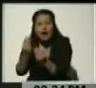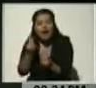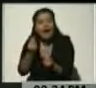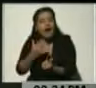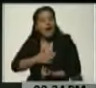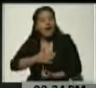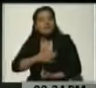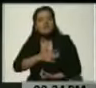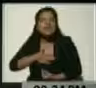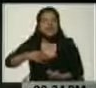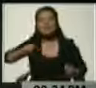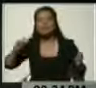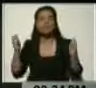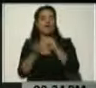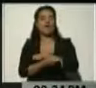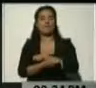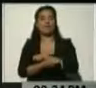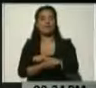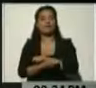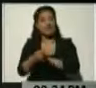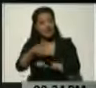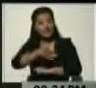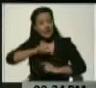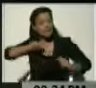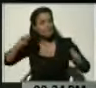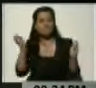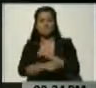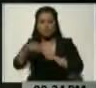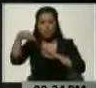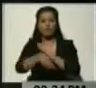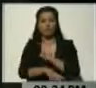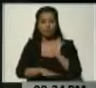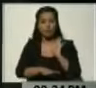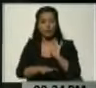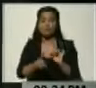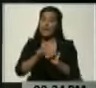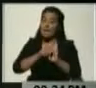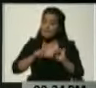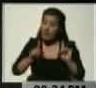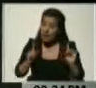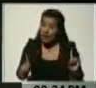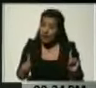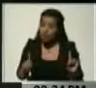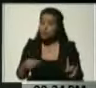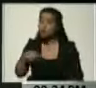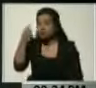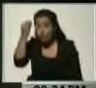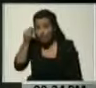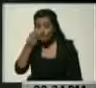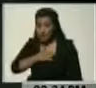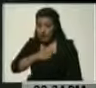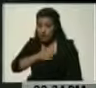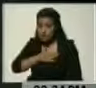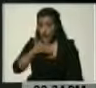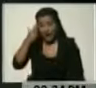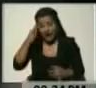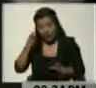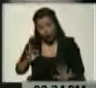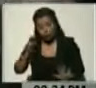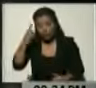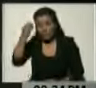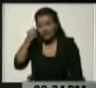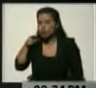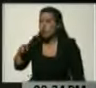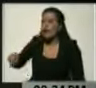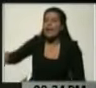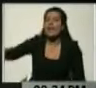Pero igual creo que ese movimiento nacional no es un movimiento